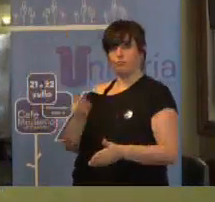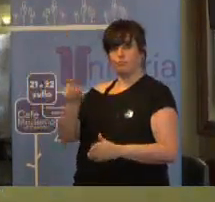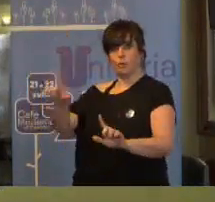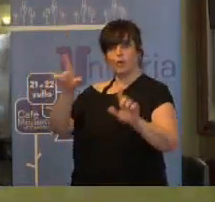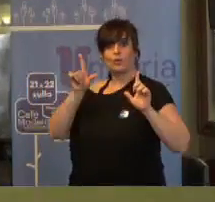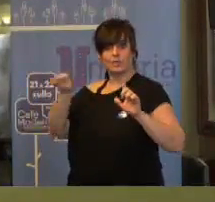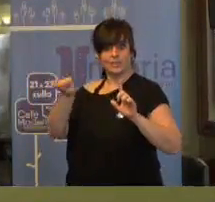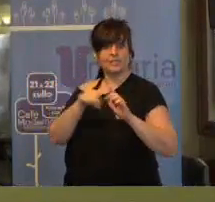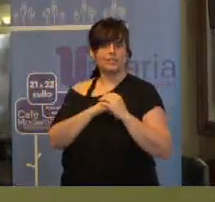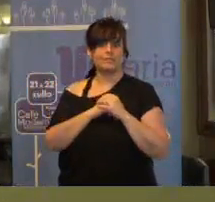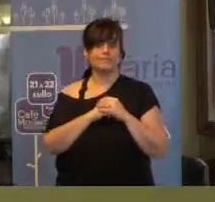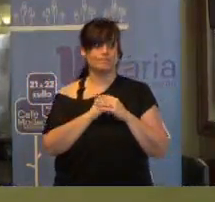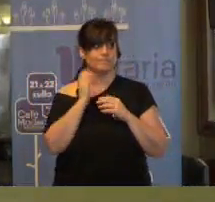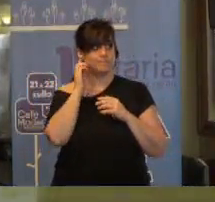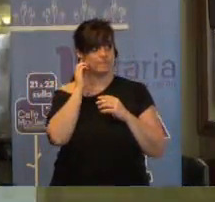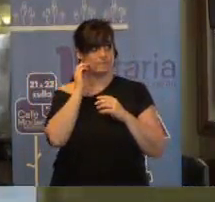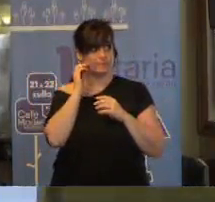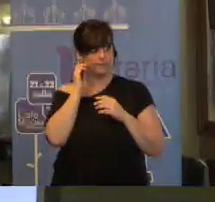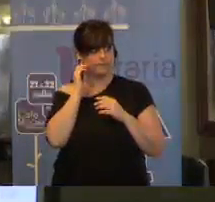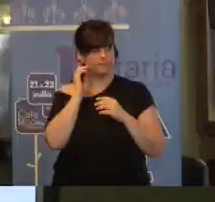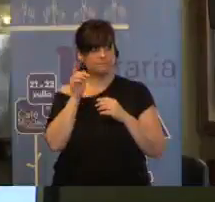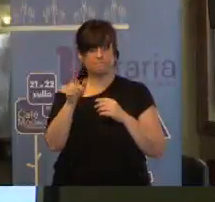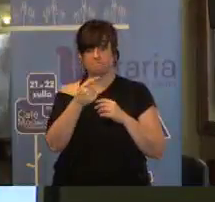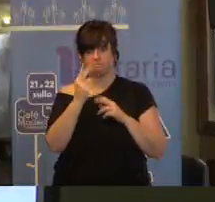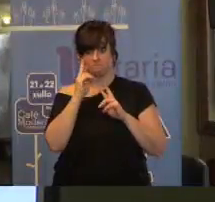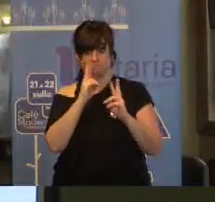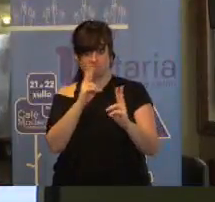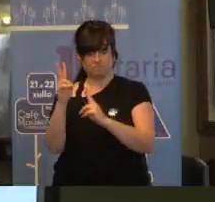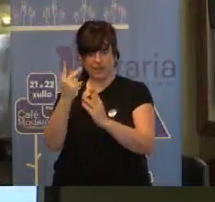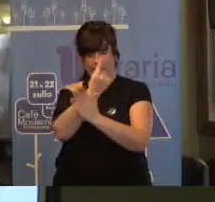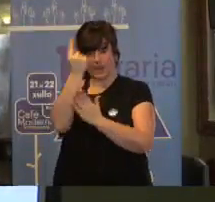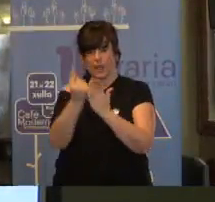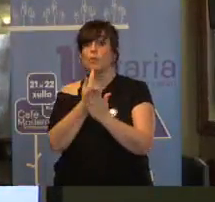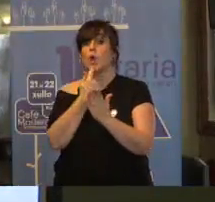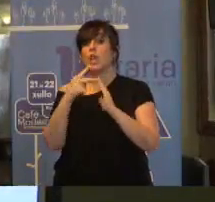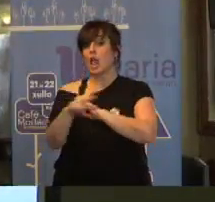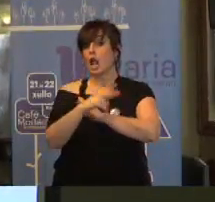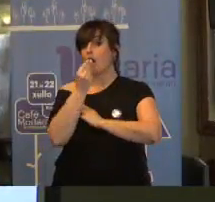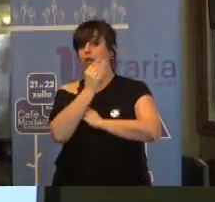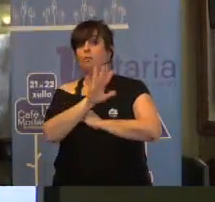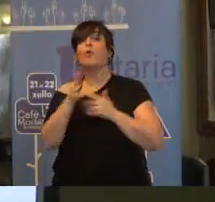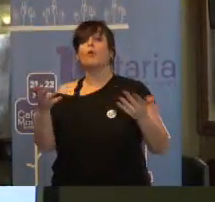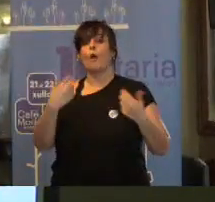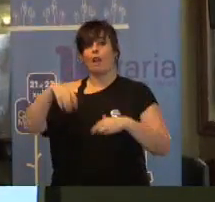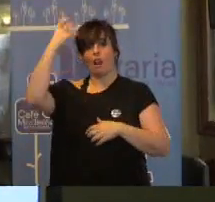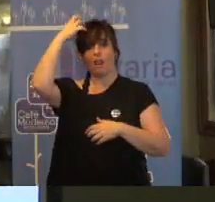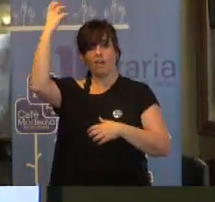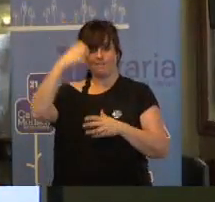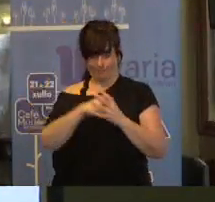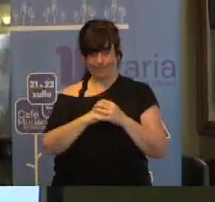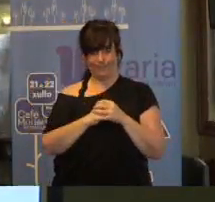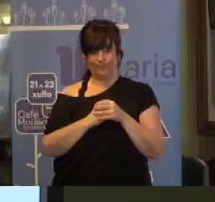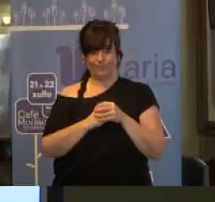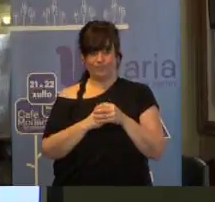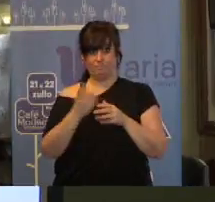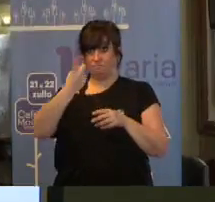dicir, que é esta que se recolle aquí de o mellor alcalde o Rei, non? E que xa é toda unha liña de traballo que iniciamos ao